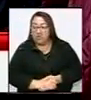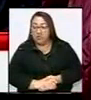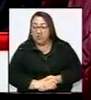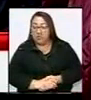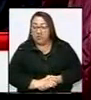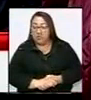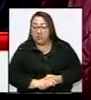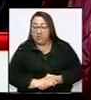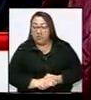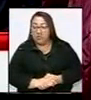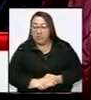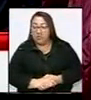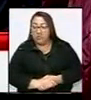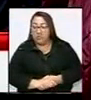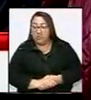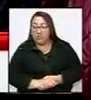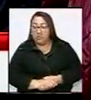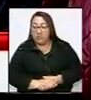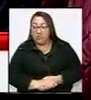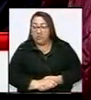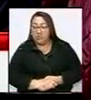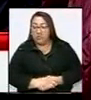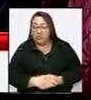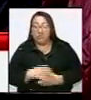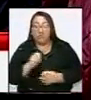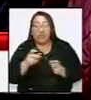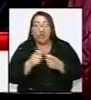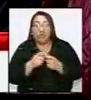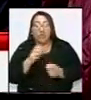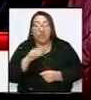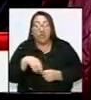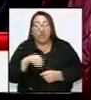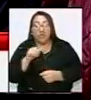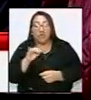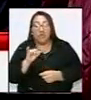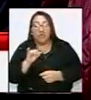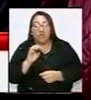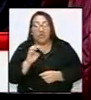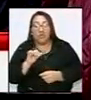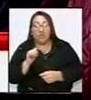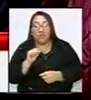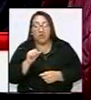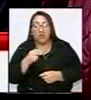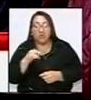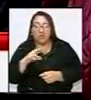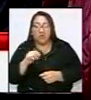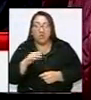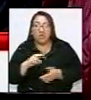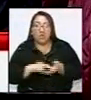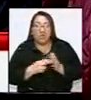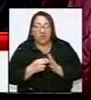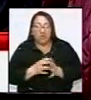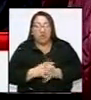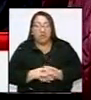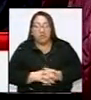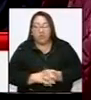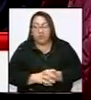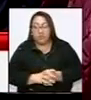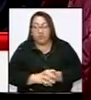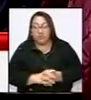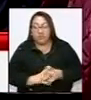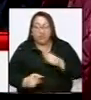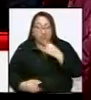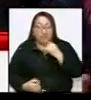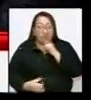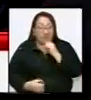pues vinculante, es lo que ha señalado el congresista Marco Miyashiro, ya prácticamente a puertas de